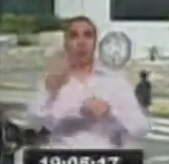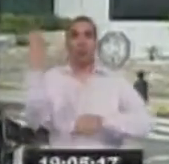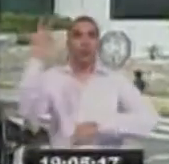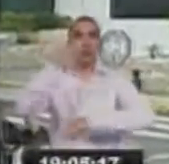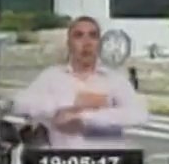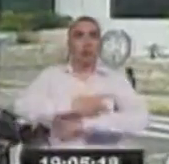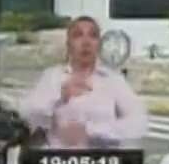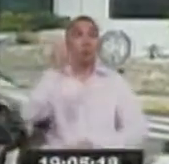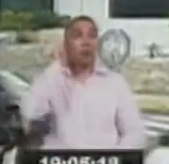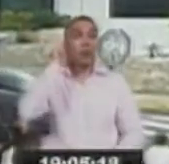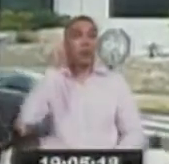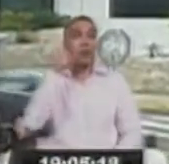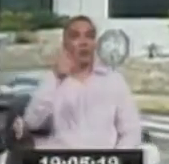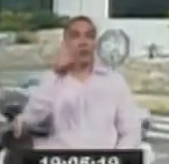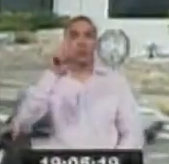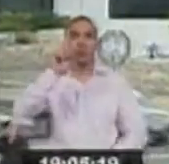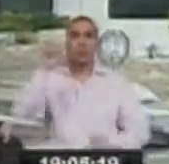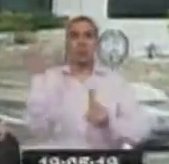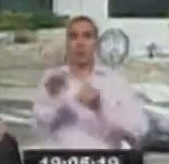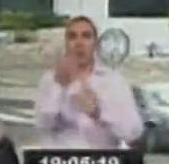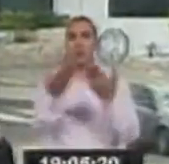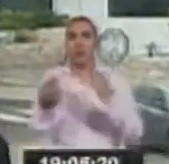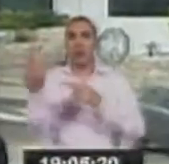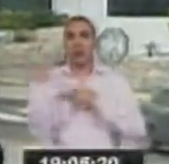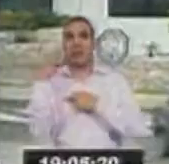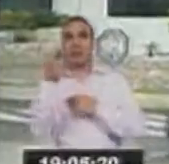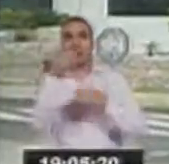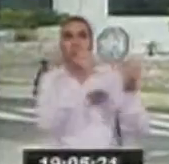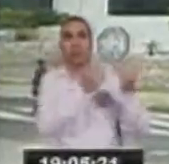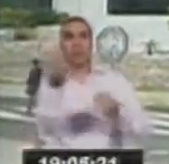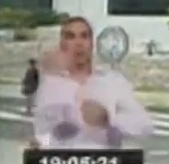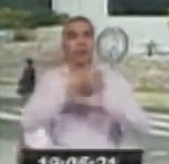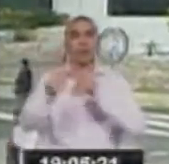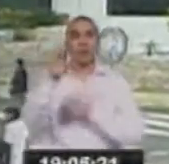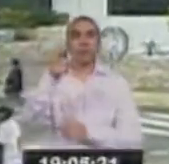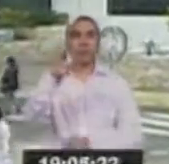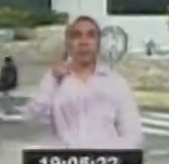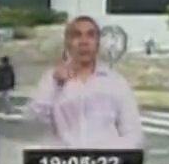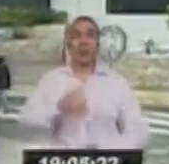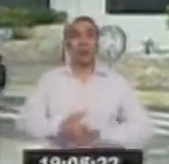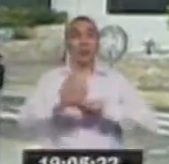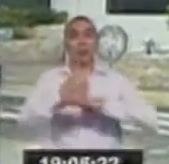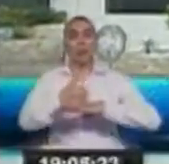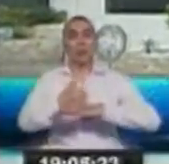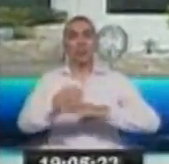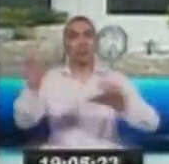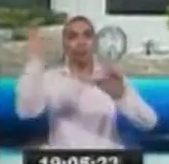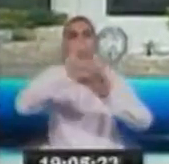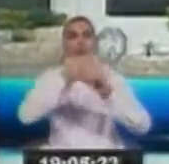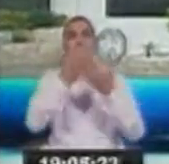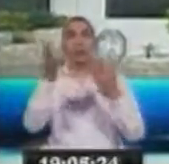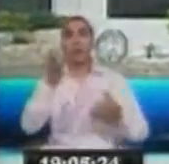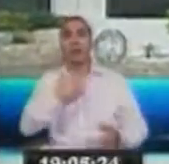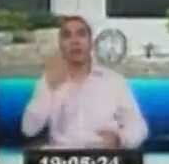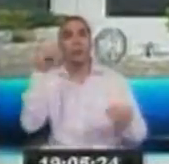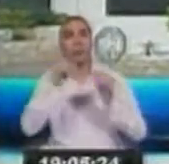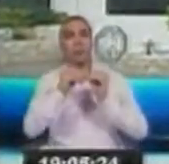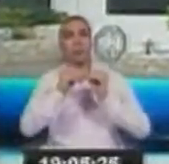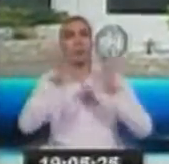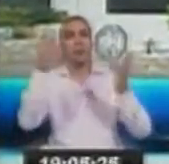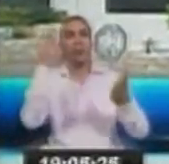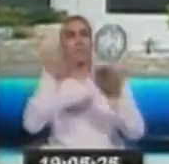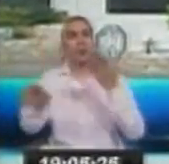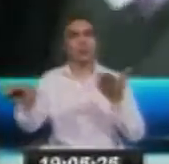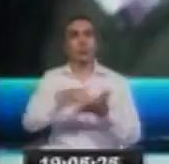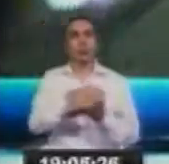2 días la mujer señalada como la presunta responsable de organizar el viaje. Autoridades buscan ubicarla para que aclare una serie